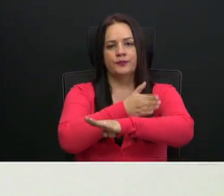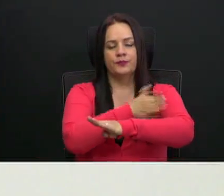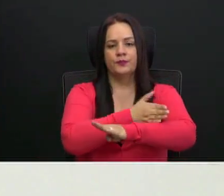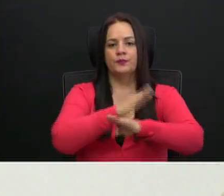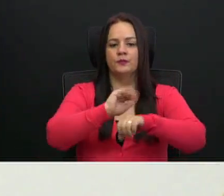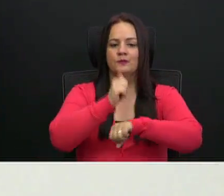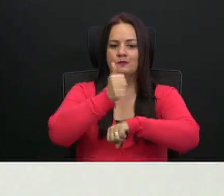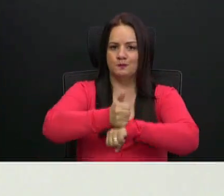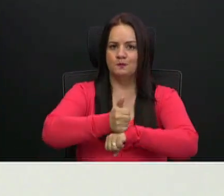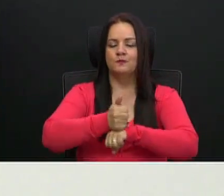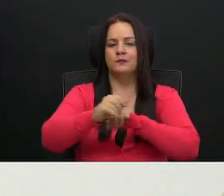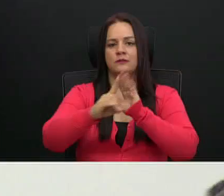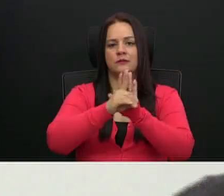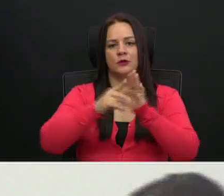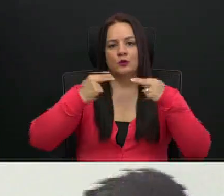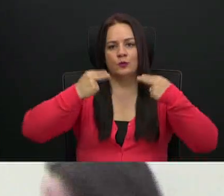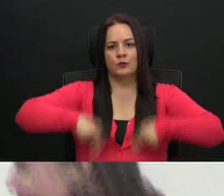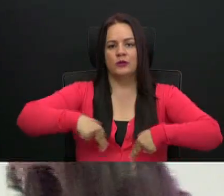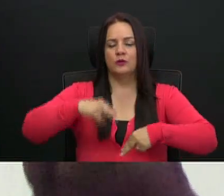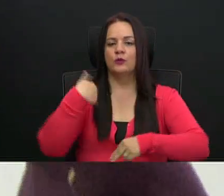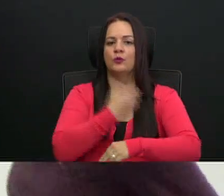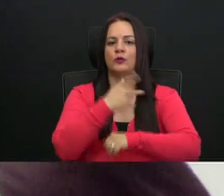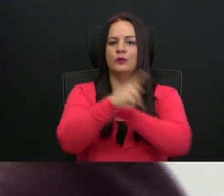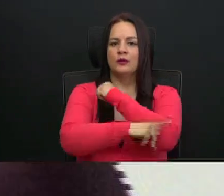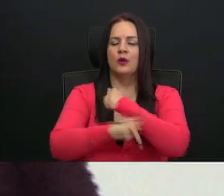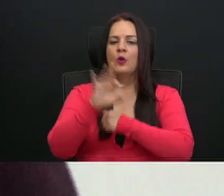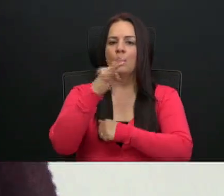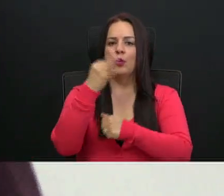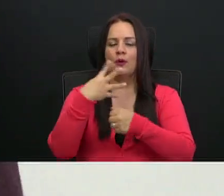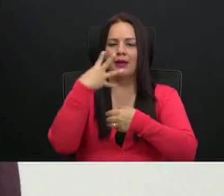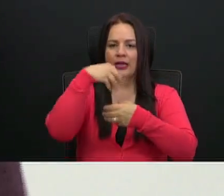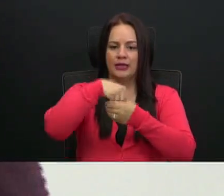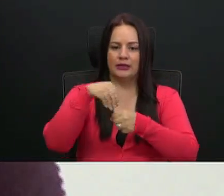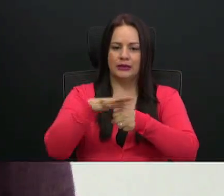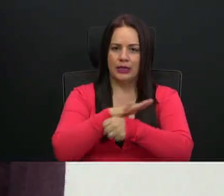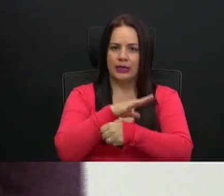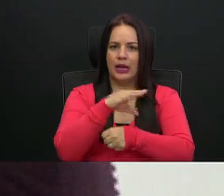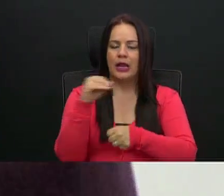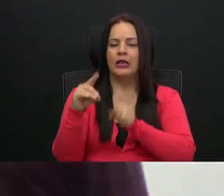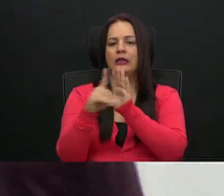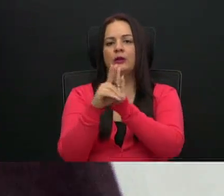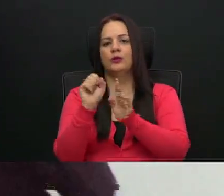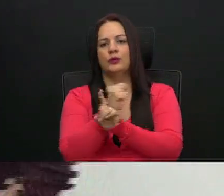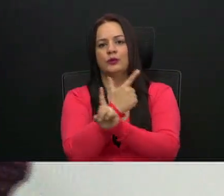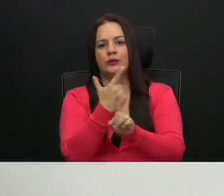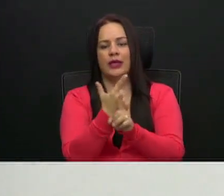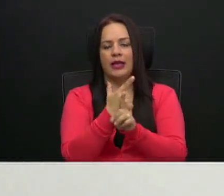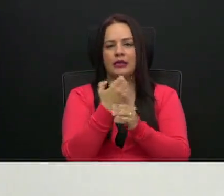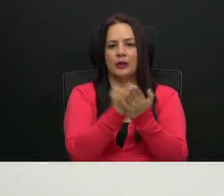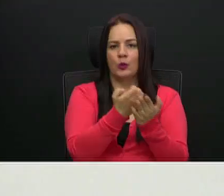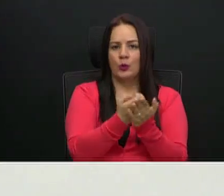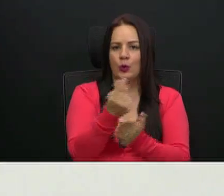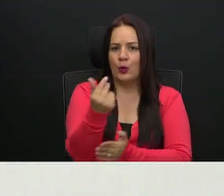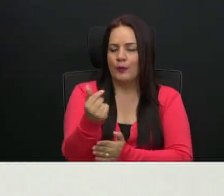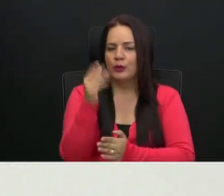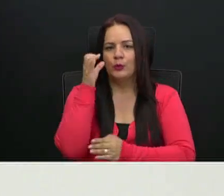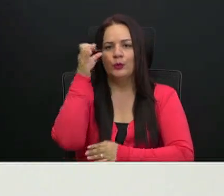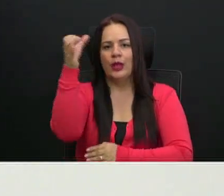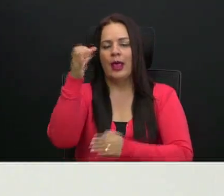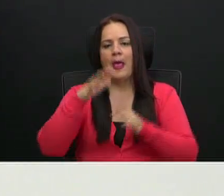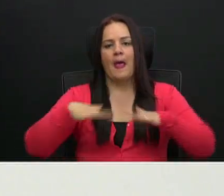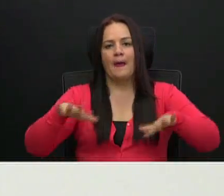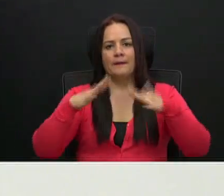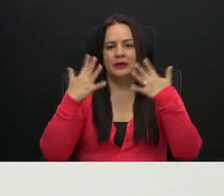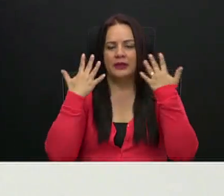de los derechos humanos en nuestro país de forma integral, los derechos sociales, económicos, culturales, ambientales de la